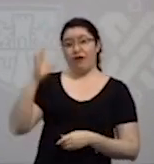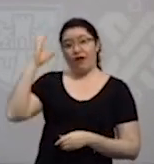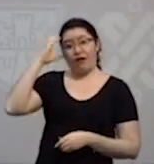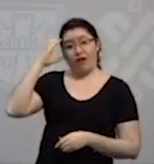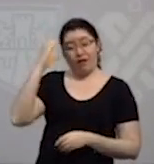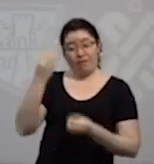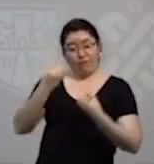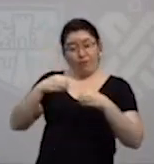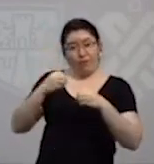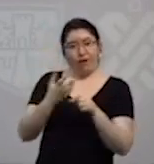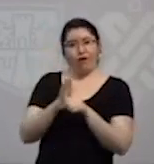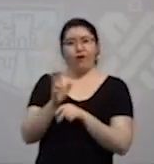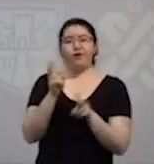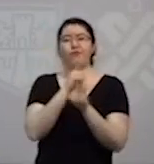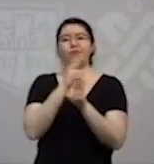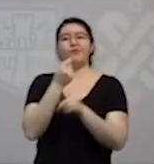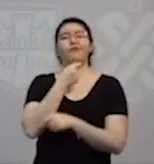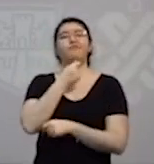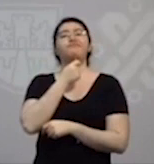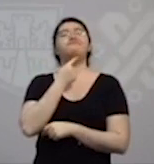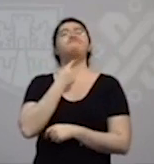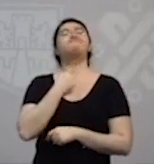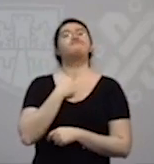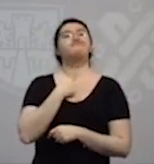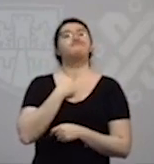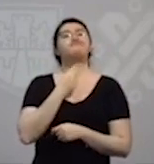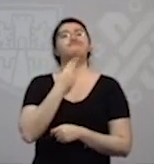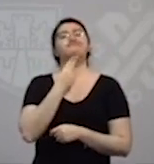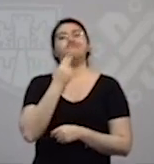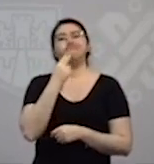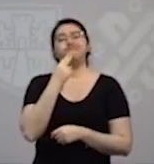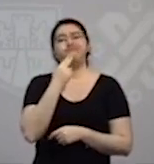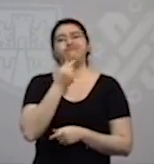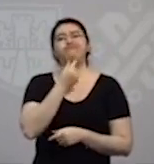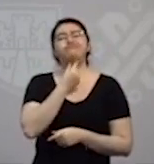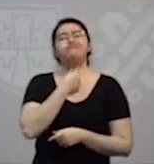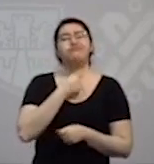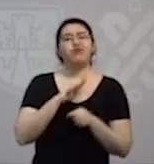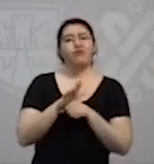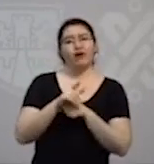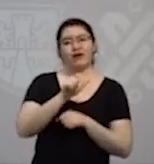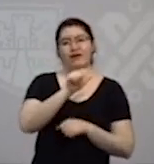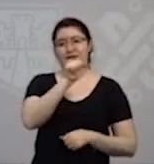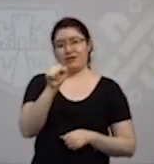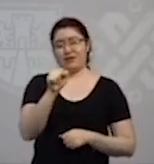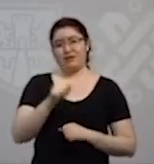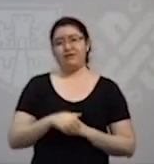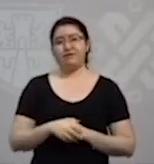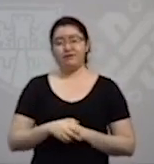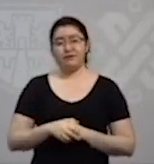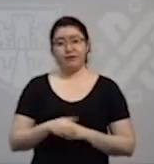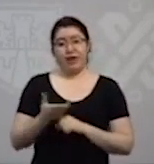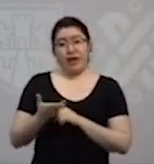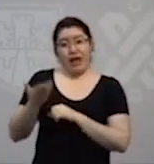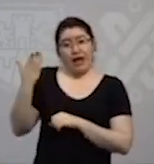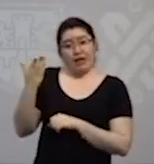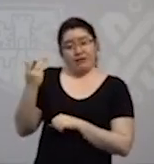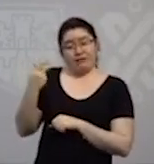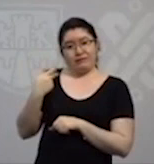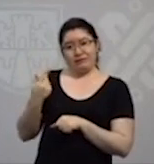ocupadas 673. En su momento más difícil tuvimos casi